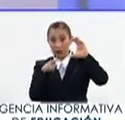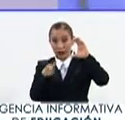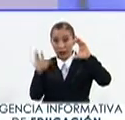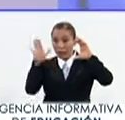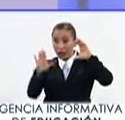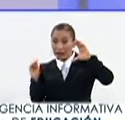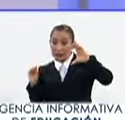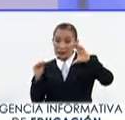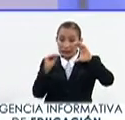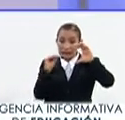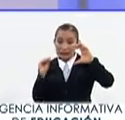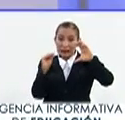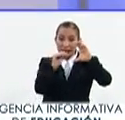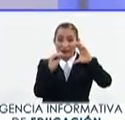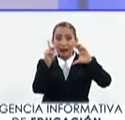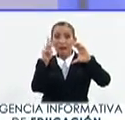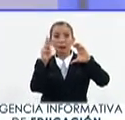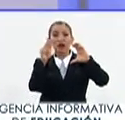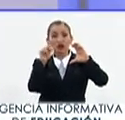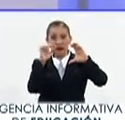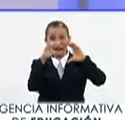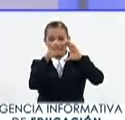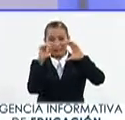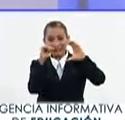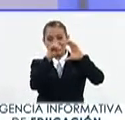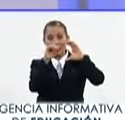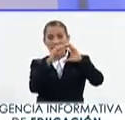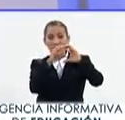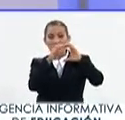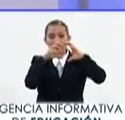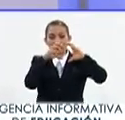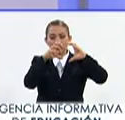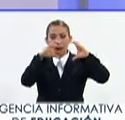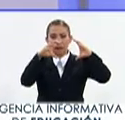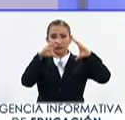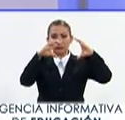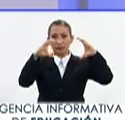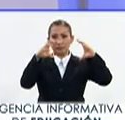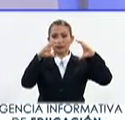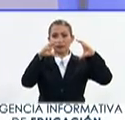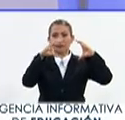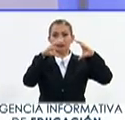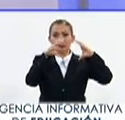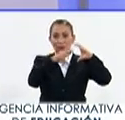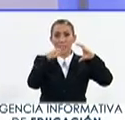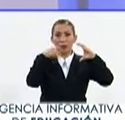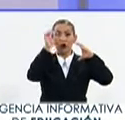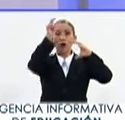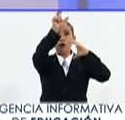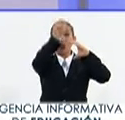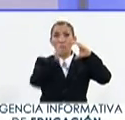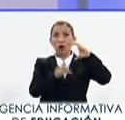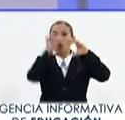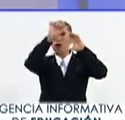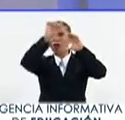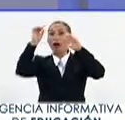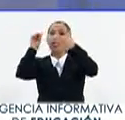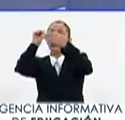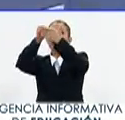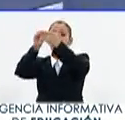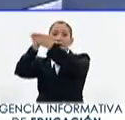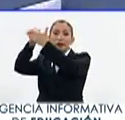sigan añadiendo protones a ese átomo y seguir aumentando las casillas de la tabla